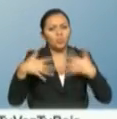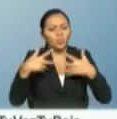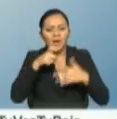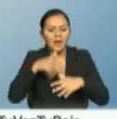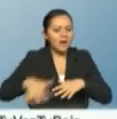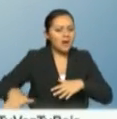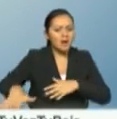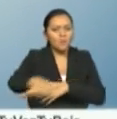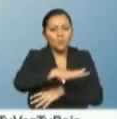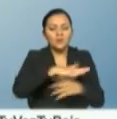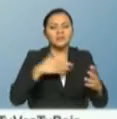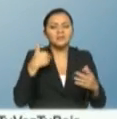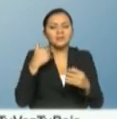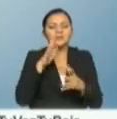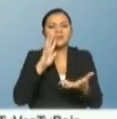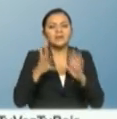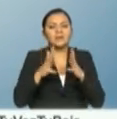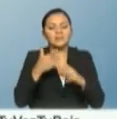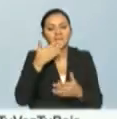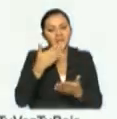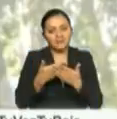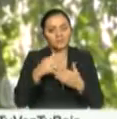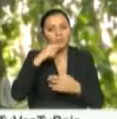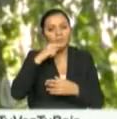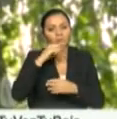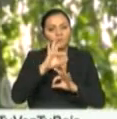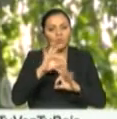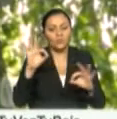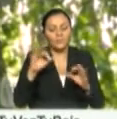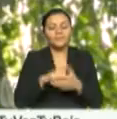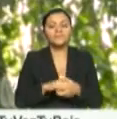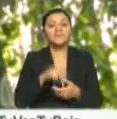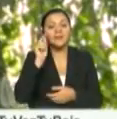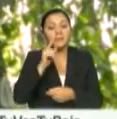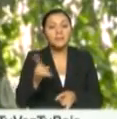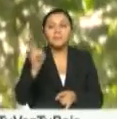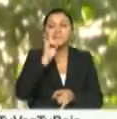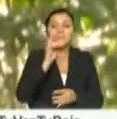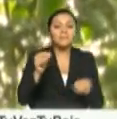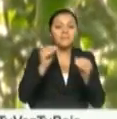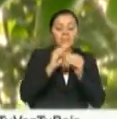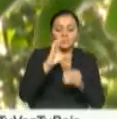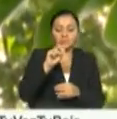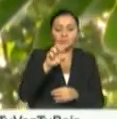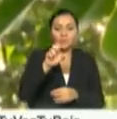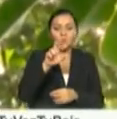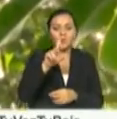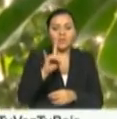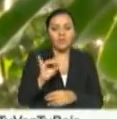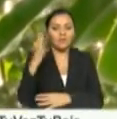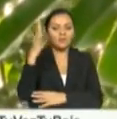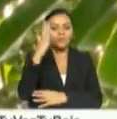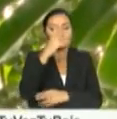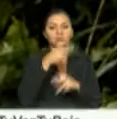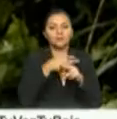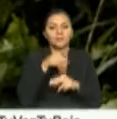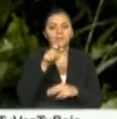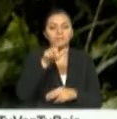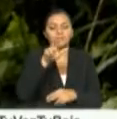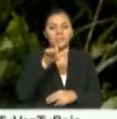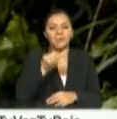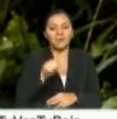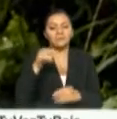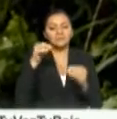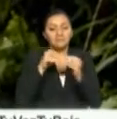país gracias a su clima tropical húmedo. El mayor atractivo de La Concordia es el Bosque Perla, una zona de